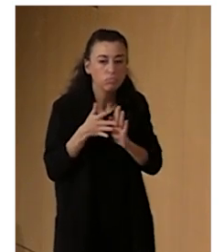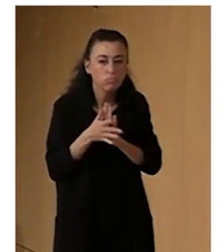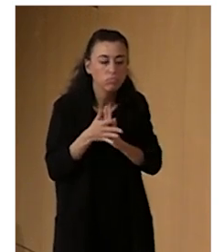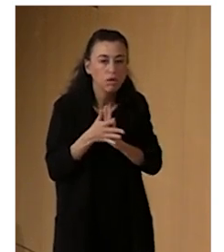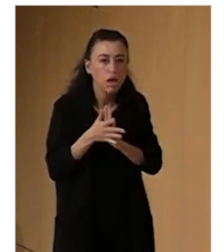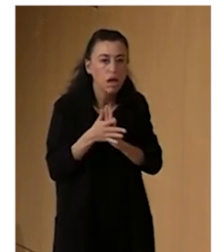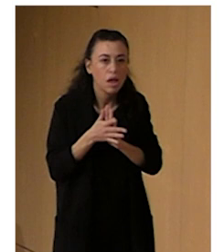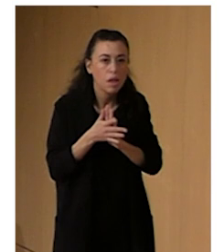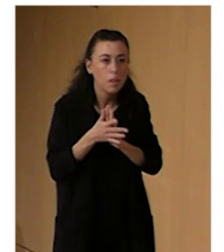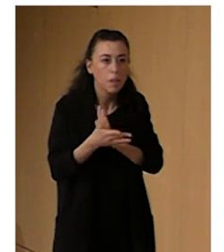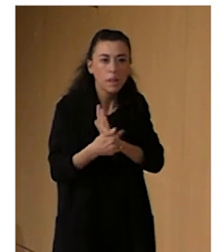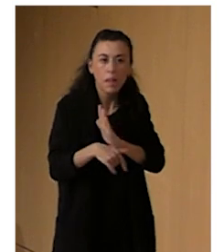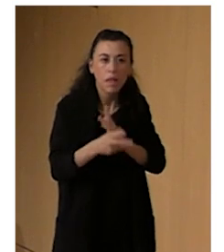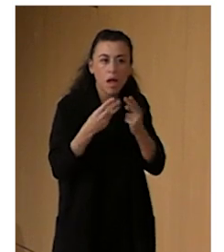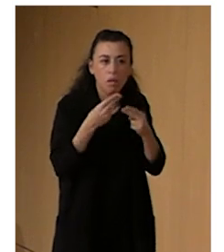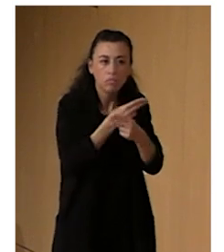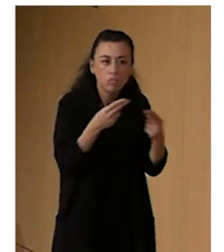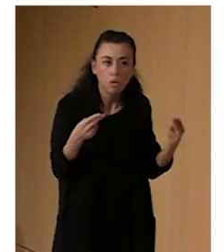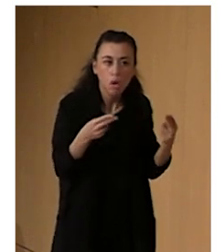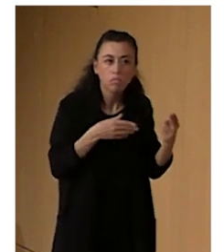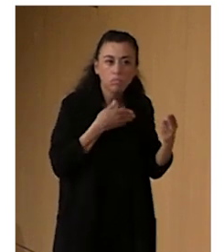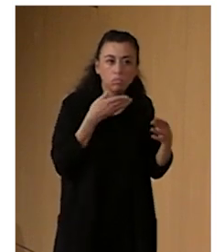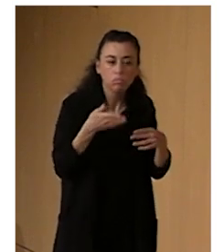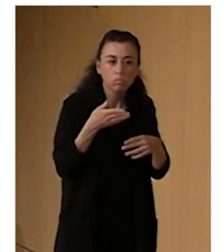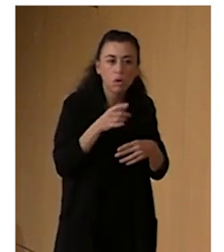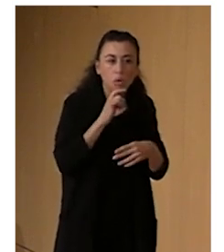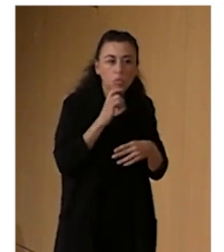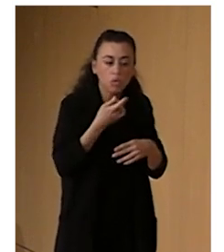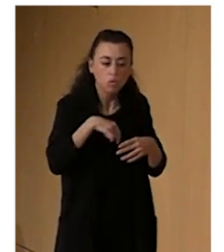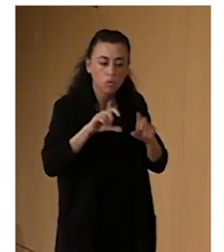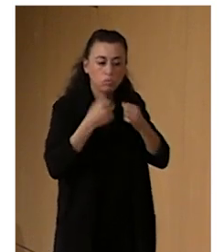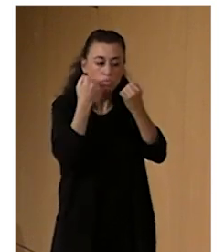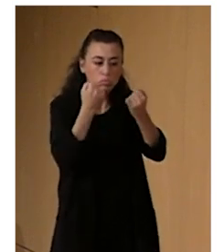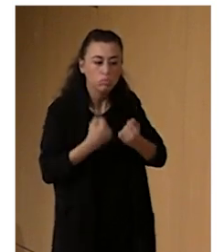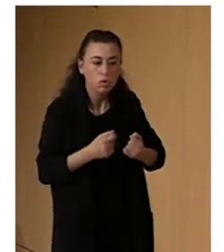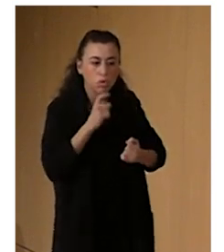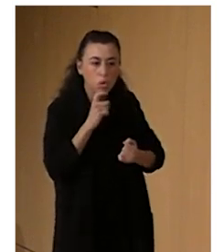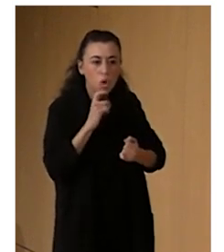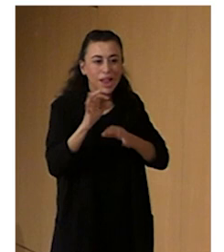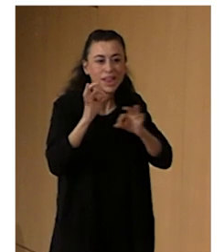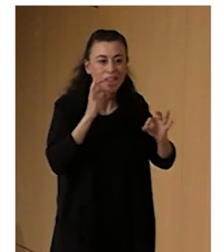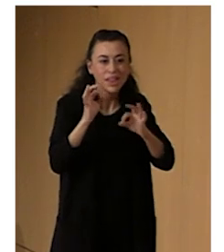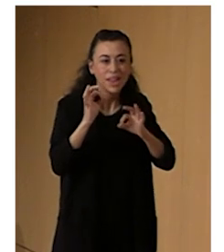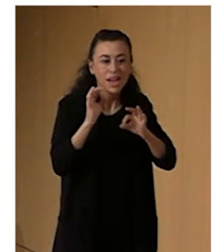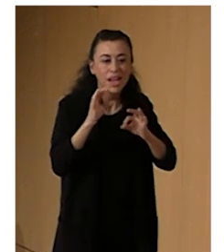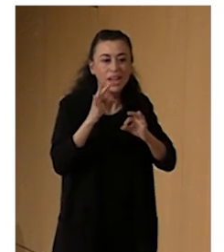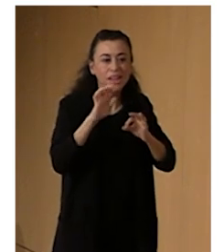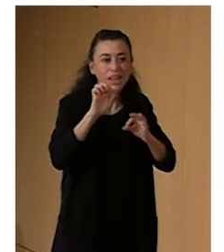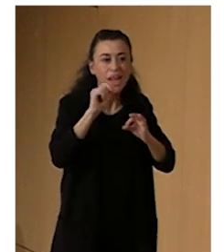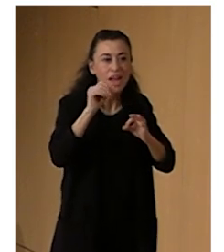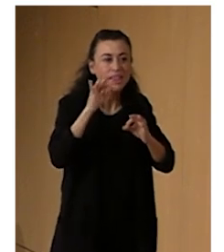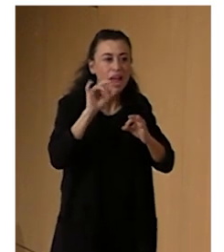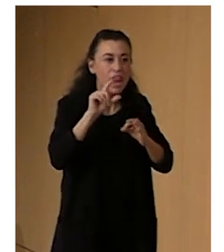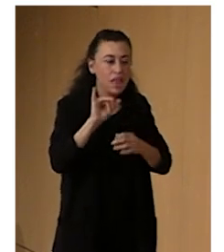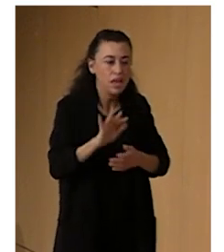el público Cómo éramos la compañía lo que era teatralia luego las recomendaciones